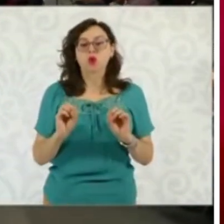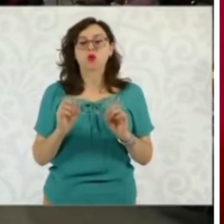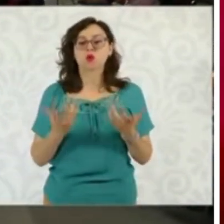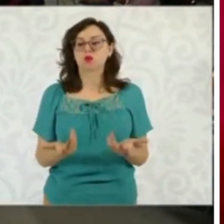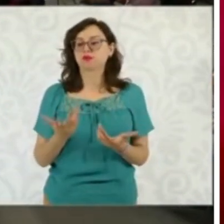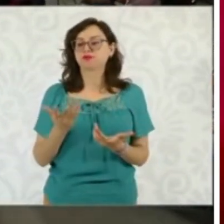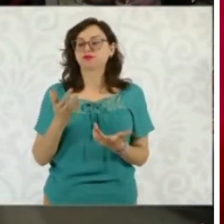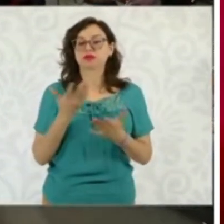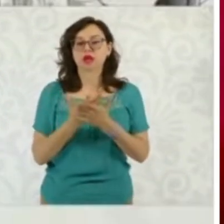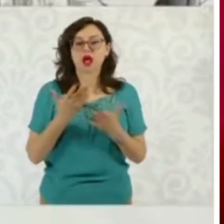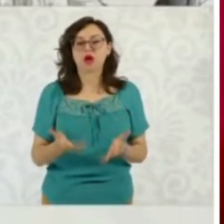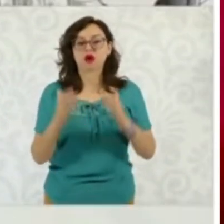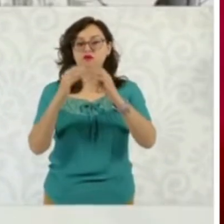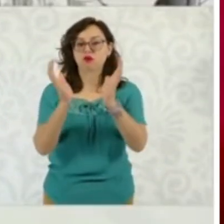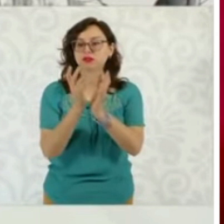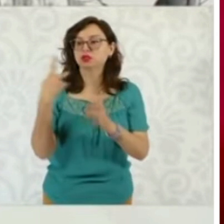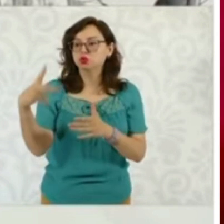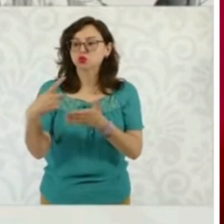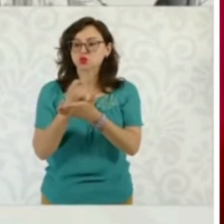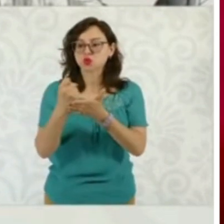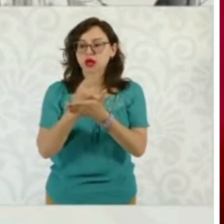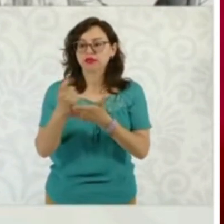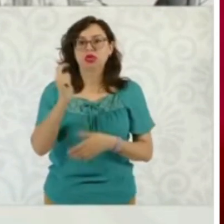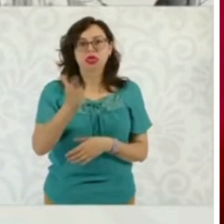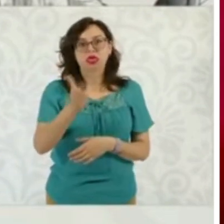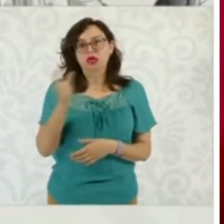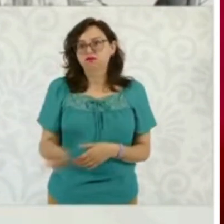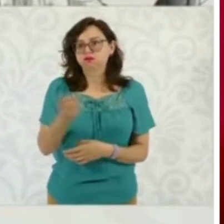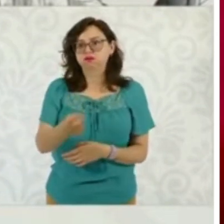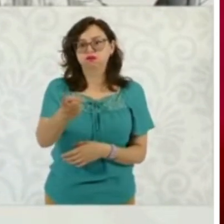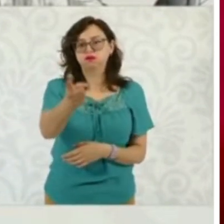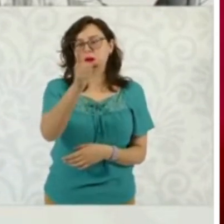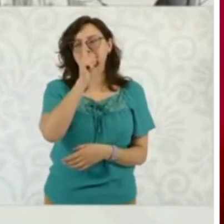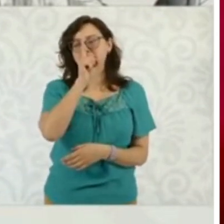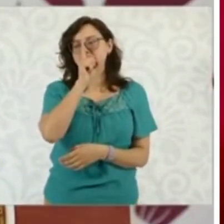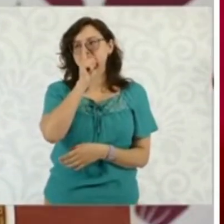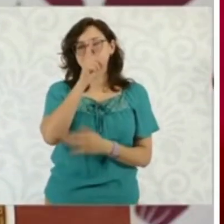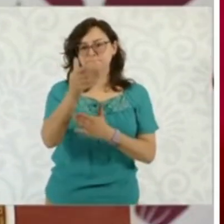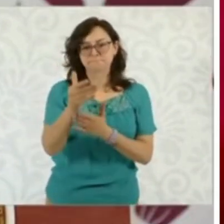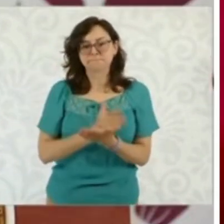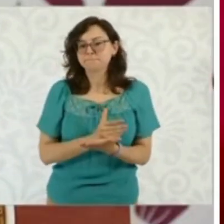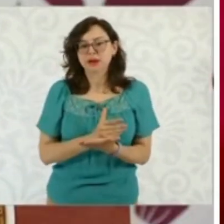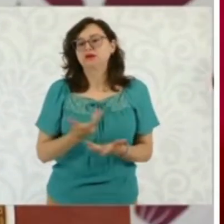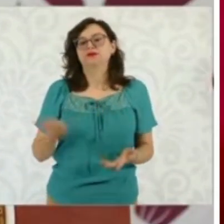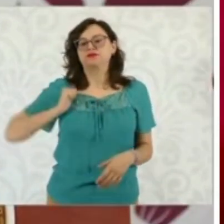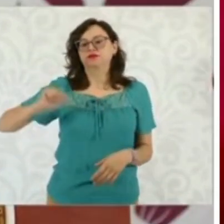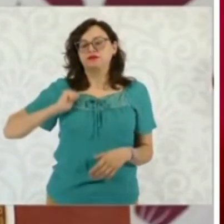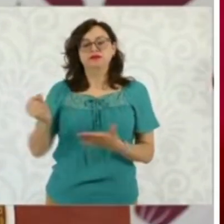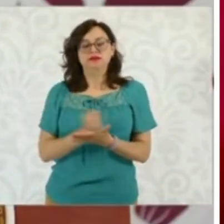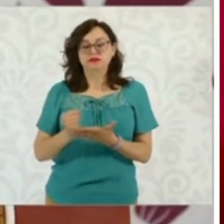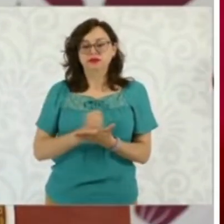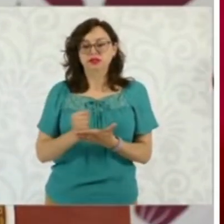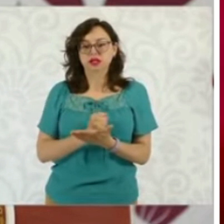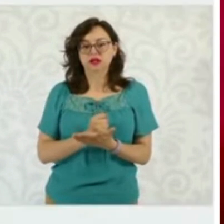haciendo con el FOBISTE para garantizar que no estén pagando pues con mecanismos de créditos que se hicieron en el